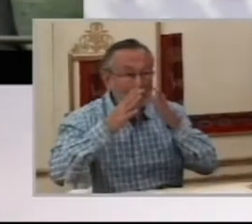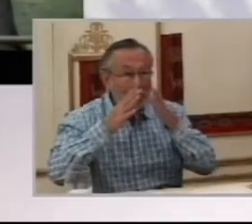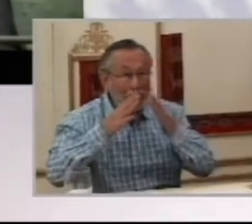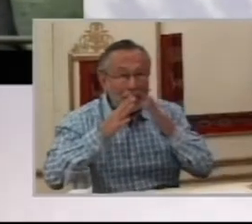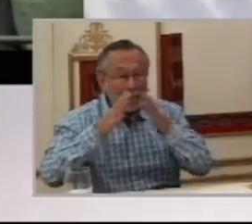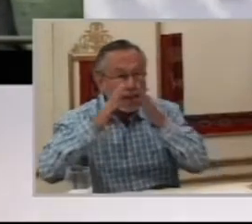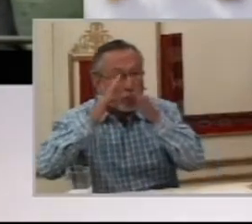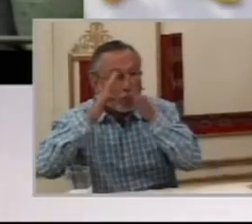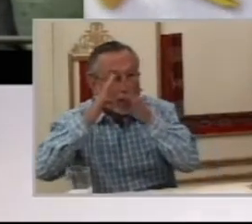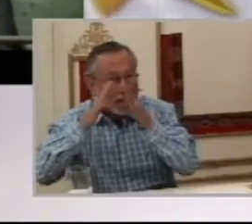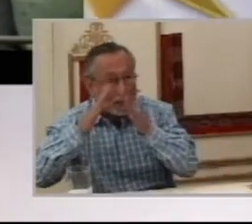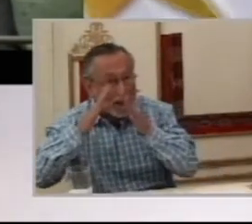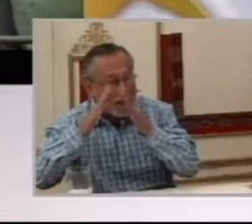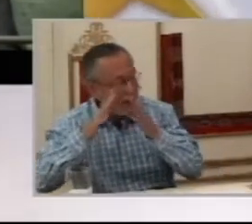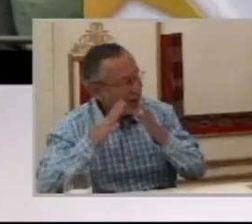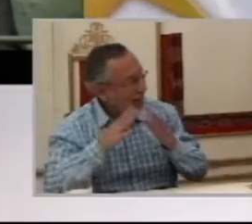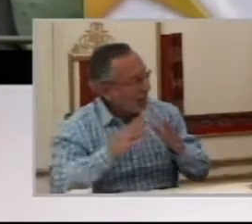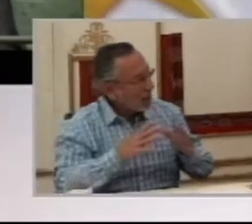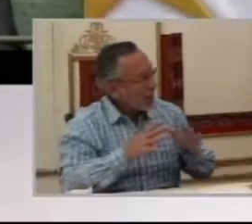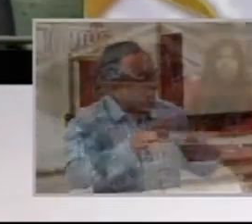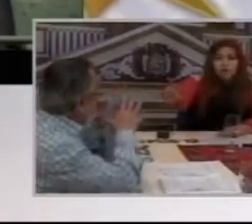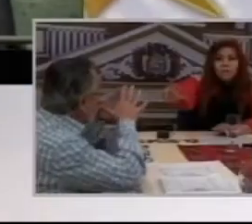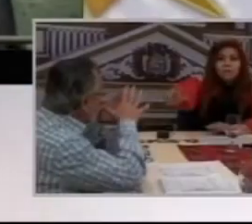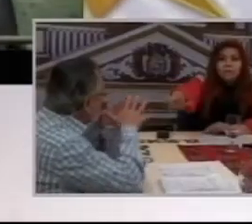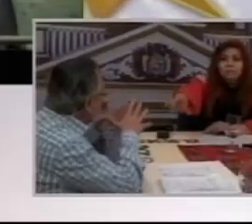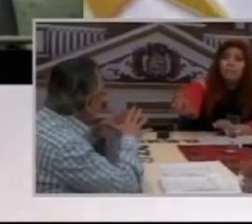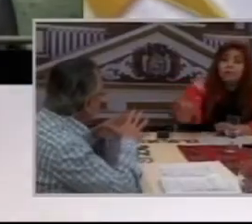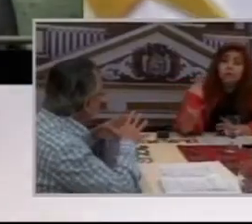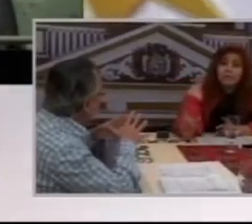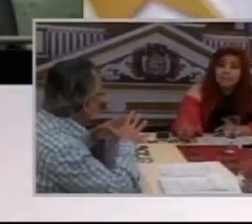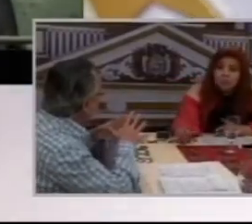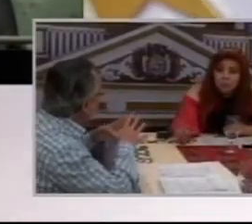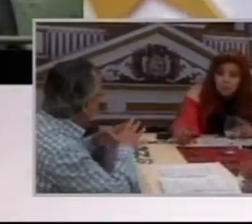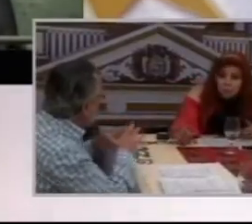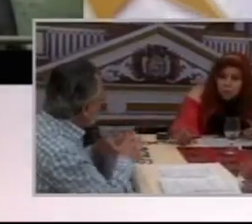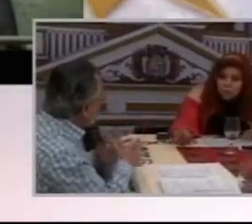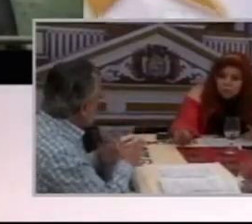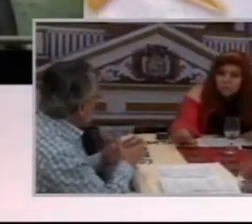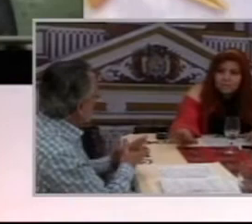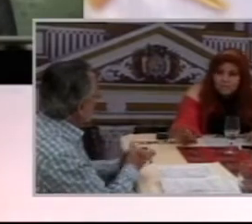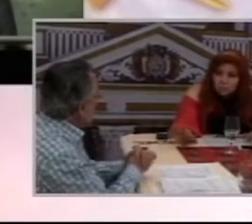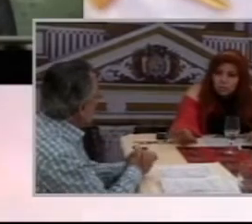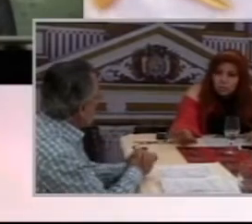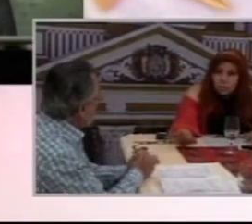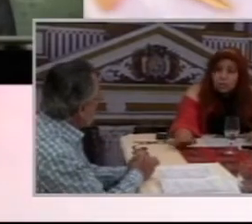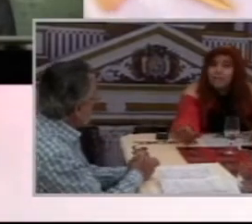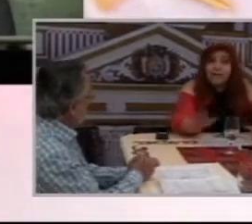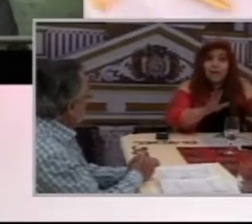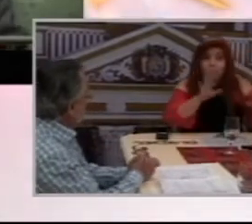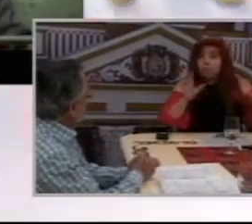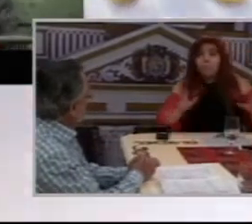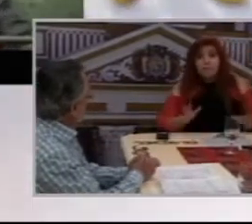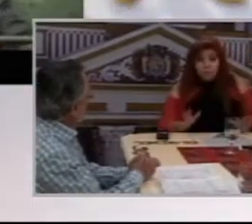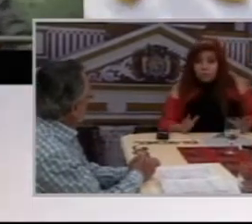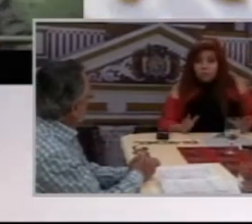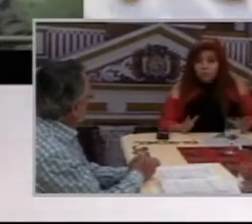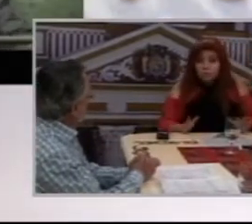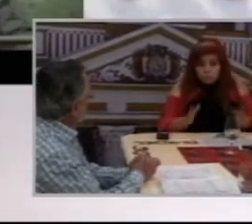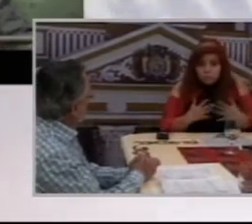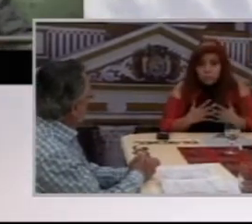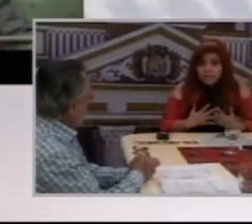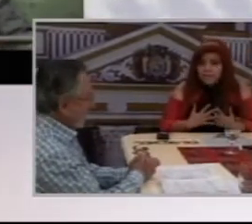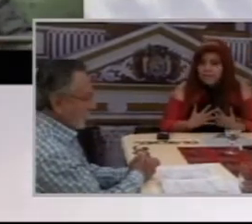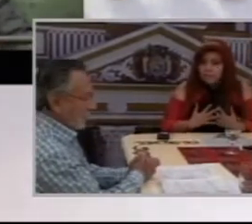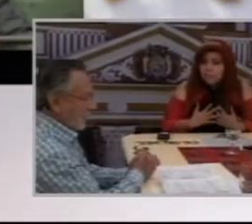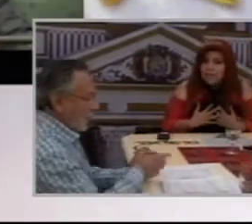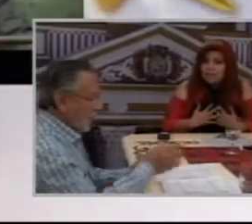este pensamiento vertebral, ahora yo cardinal de los te que retruco, conducen? Te retruco, sí, claro. Y en algún periodo, porque yo